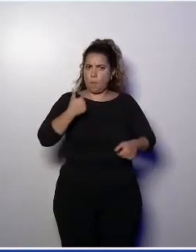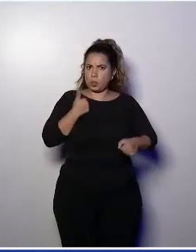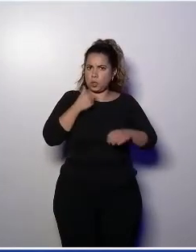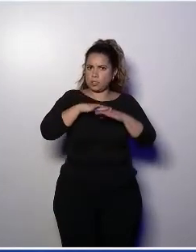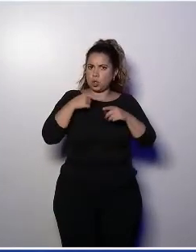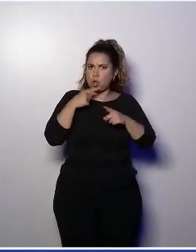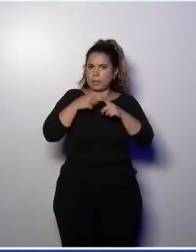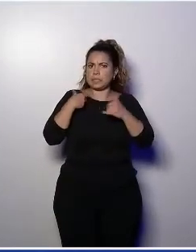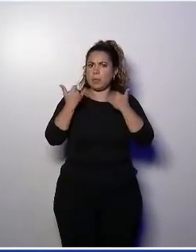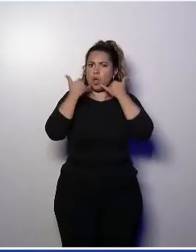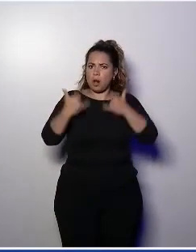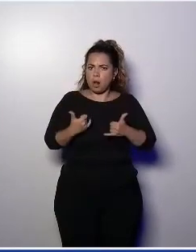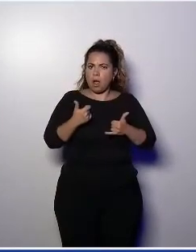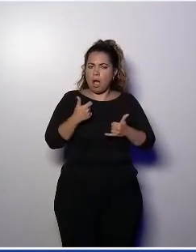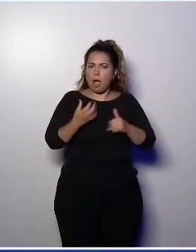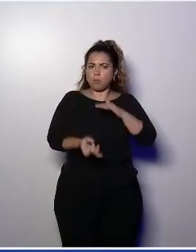energía